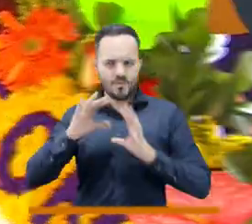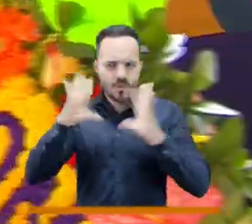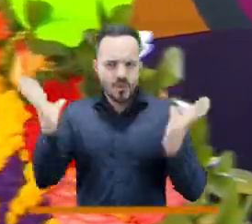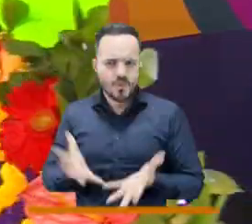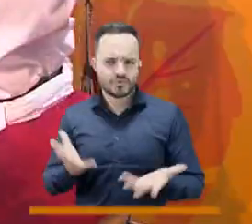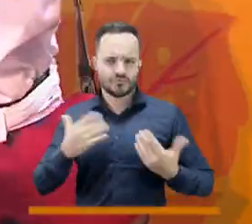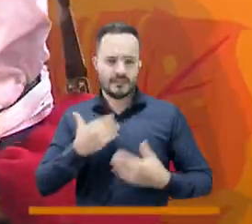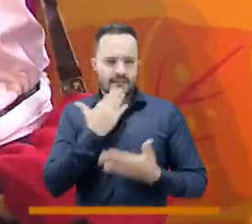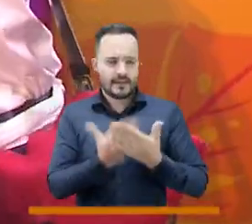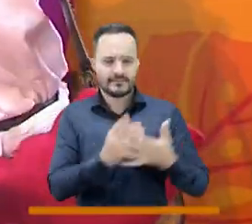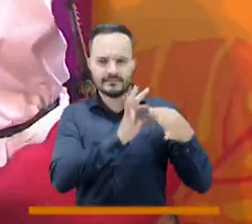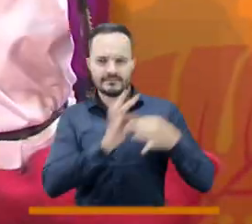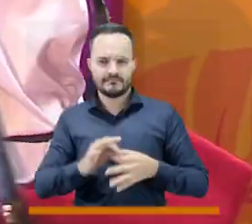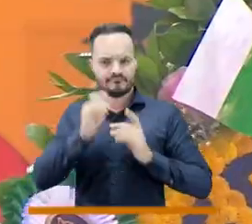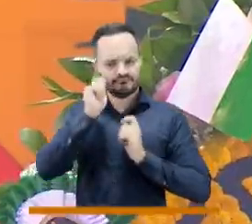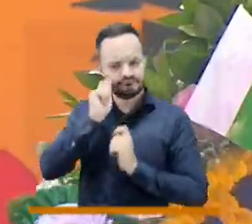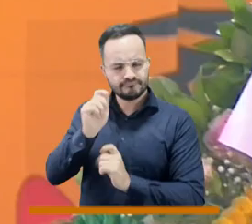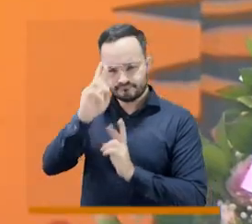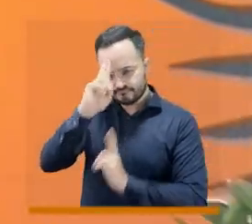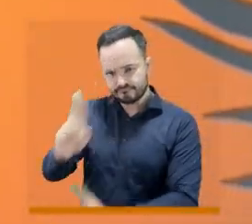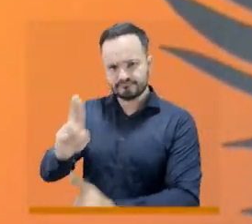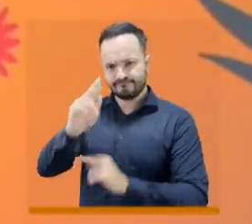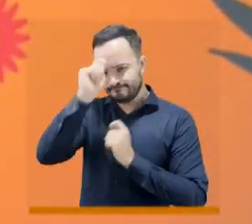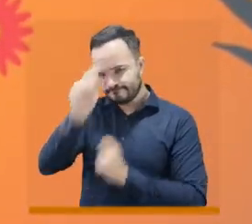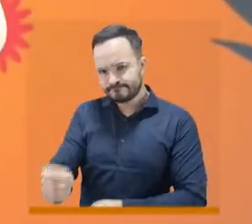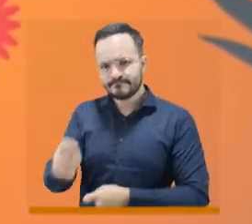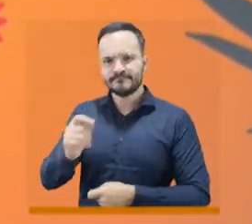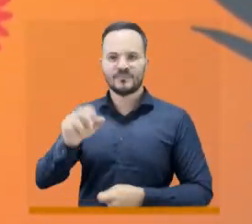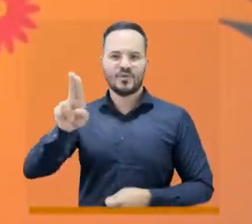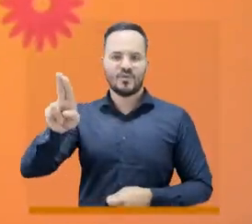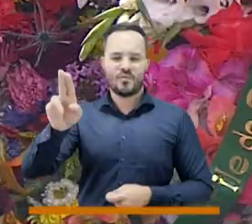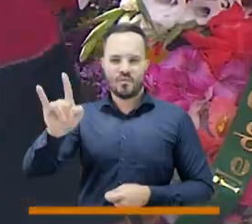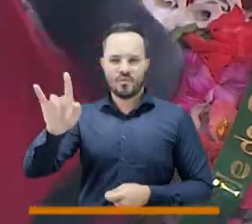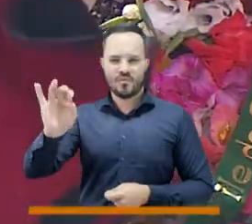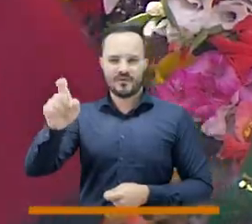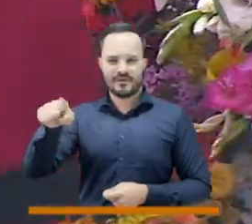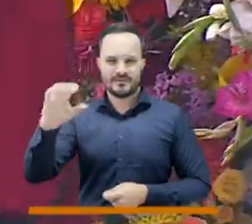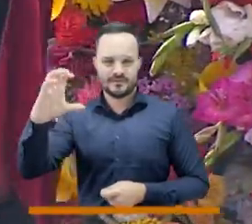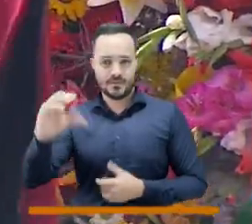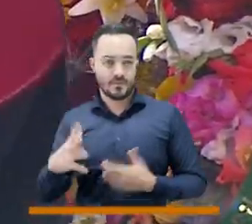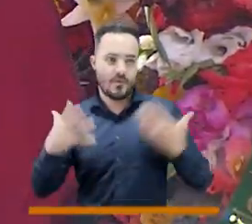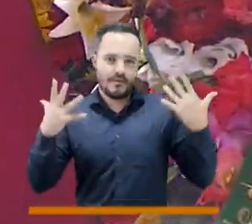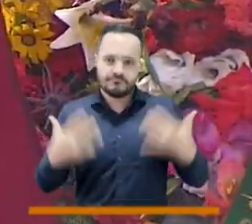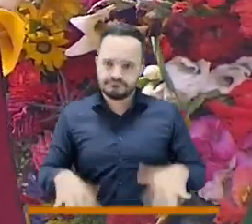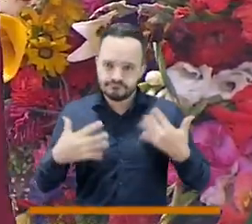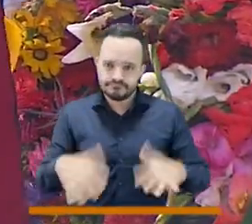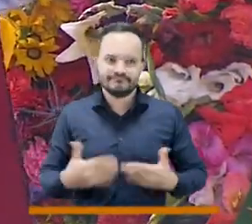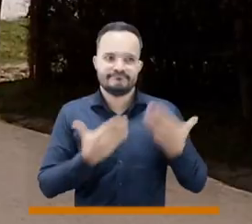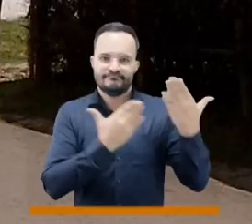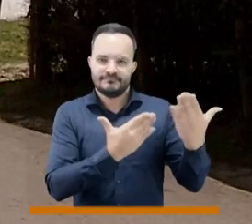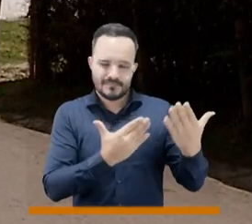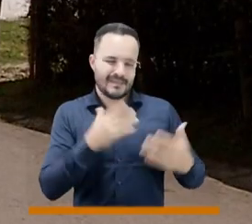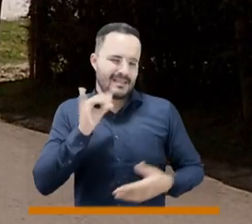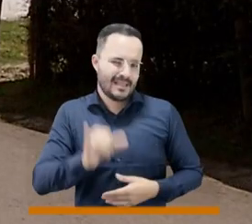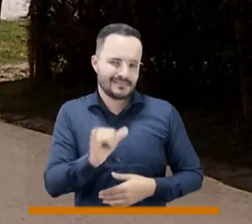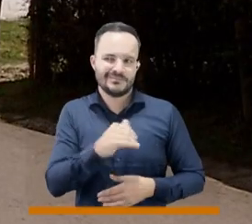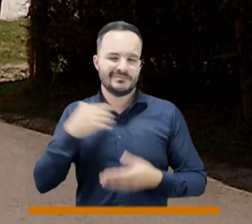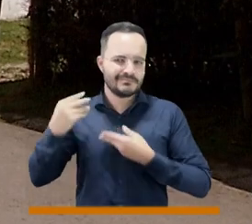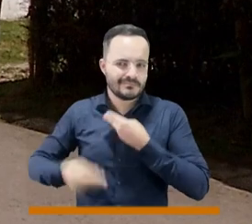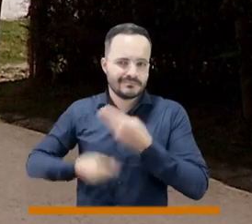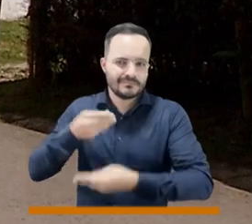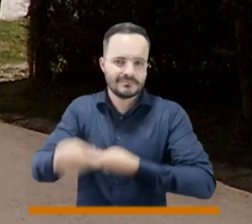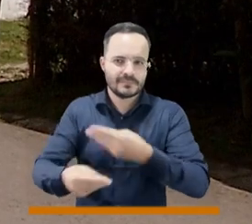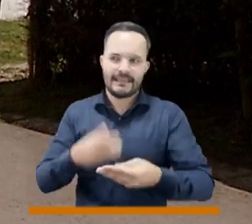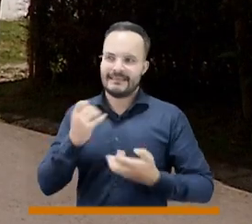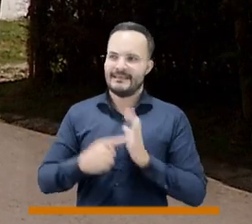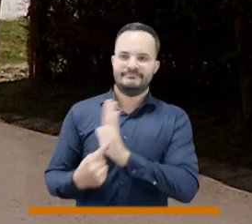viene haciendo un trabajo muy importante justamente para preservar esas tradiciones que han pasado de generación en generación. Su cabecera se